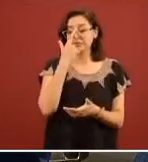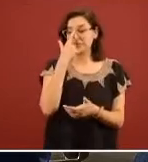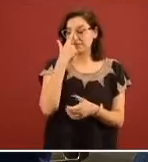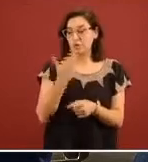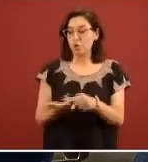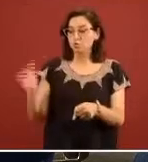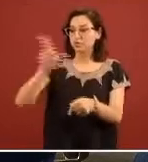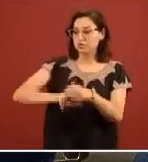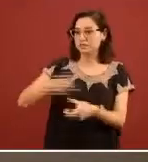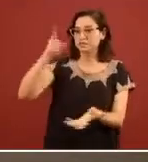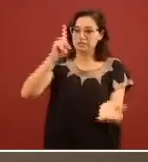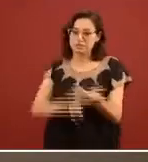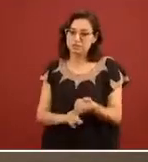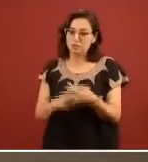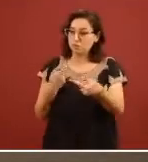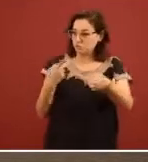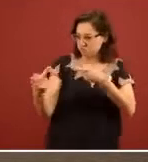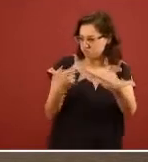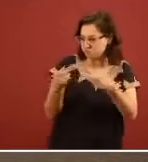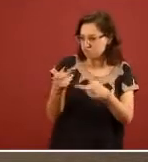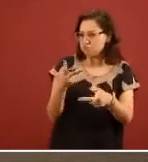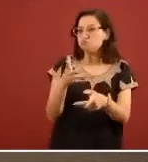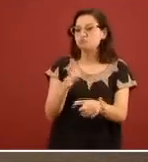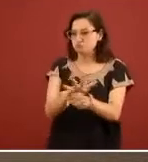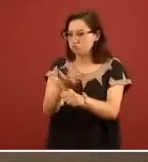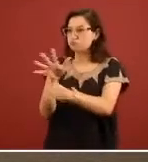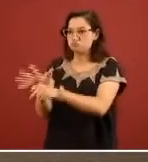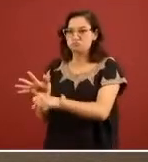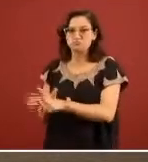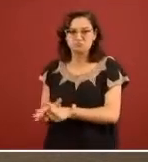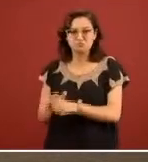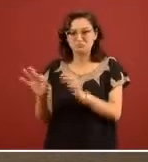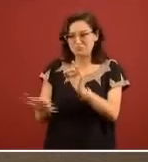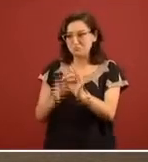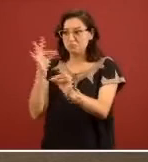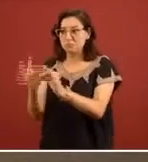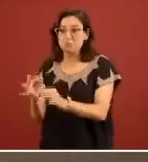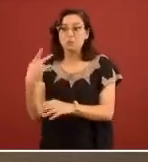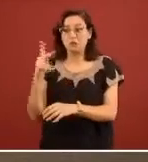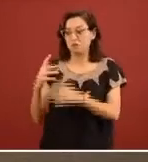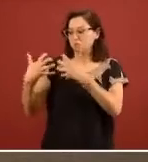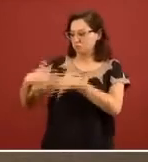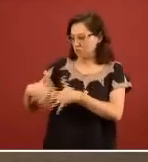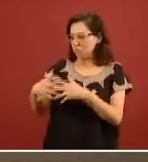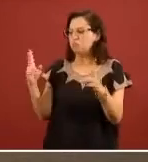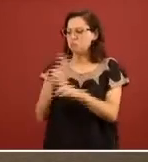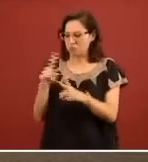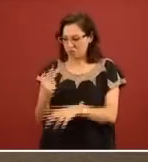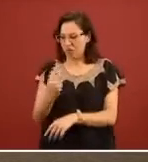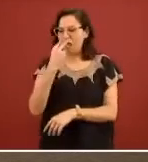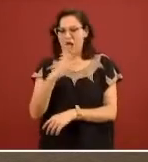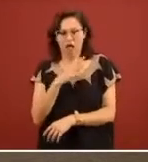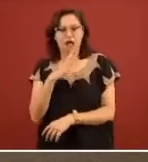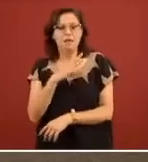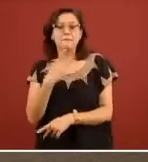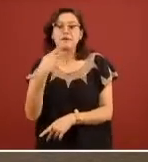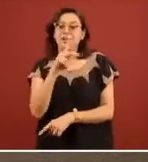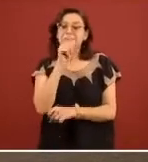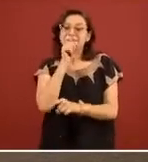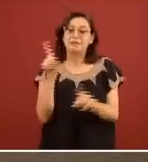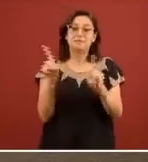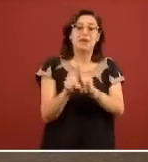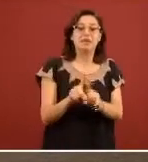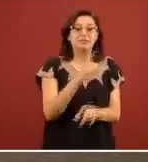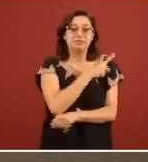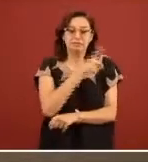en los hospitales, sí, pero en los hospitales no solo vamos a tener respiradores, tenemos que organizarnos